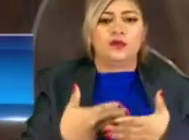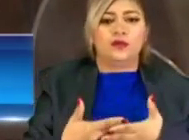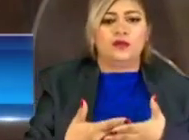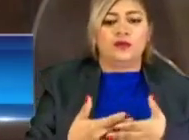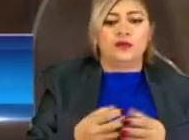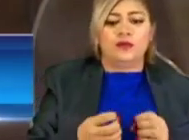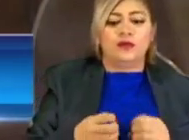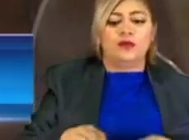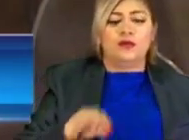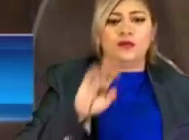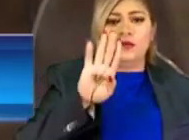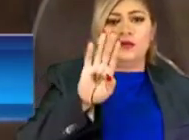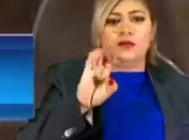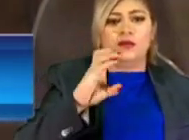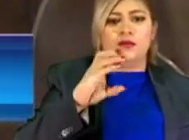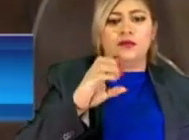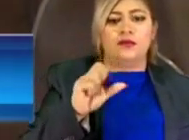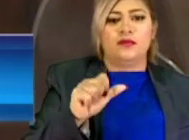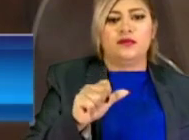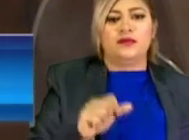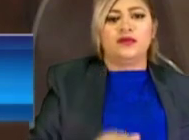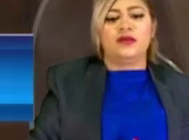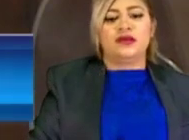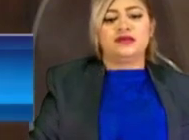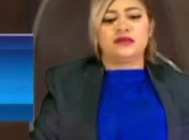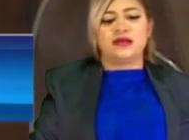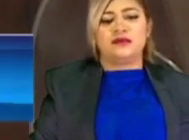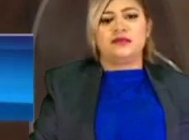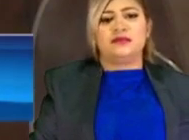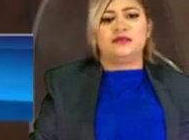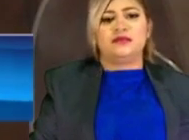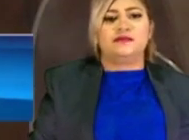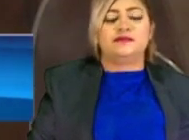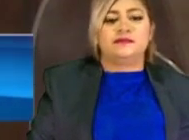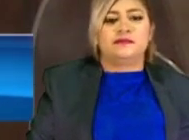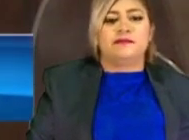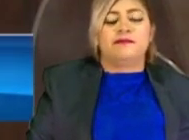de becas otorgadas anteriormente.